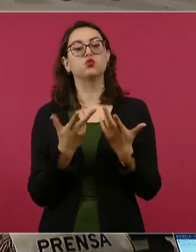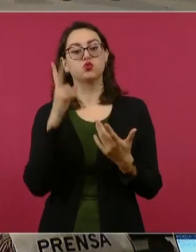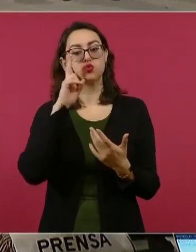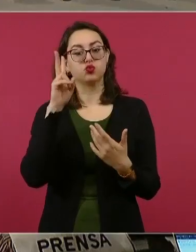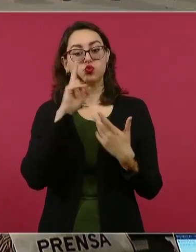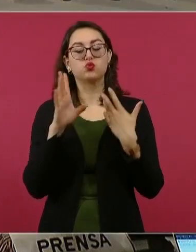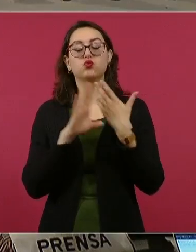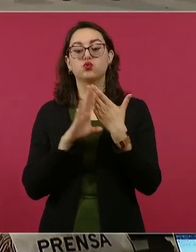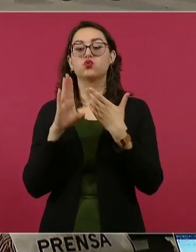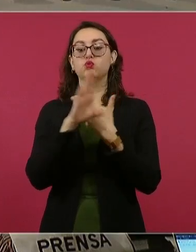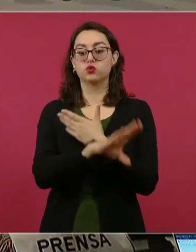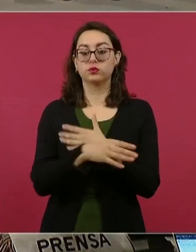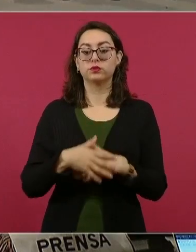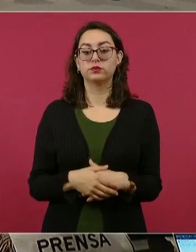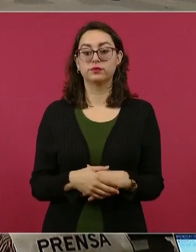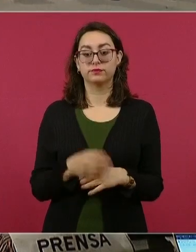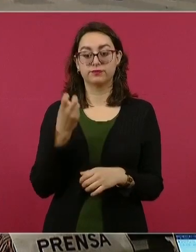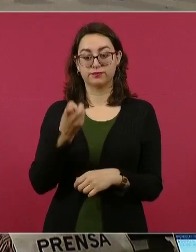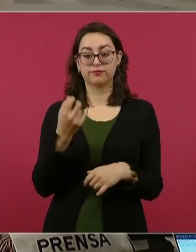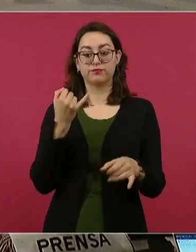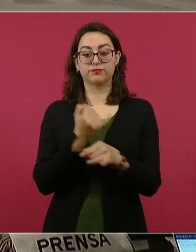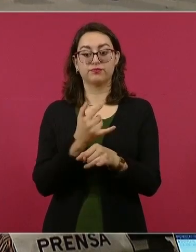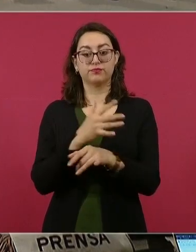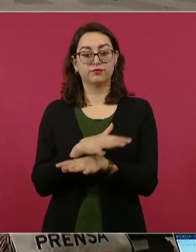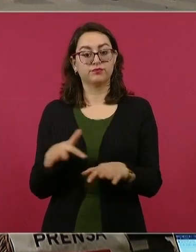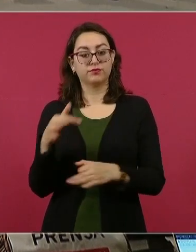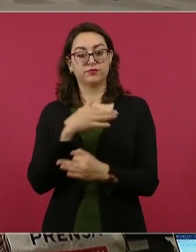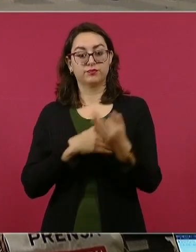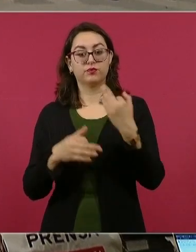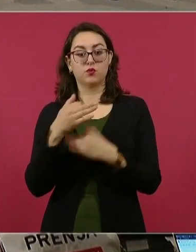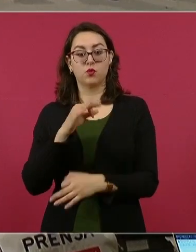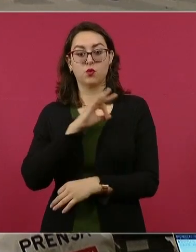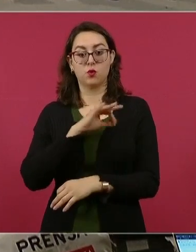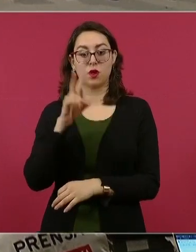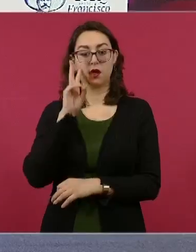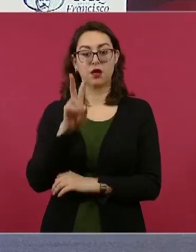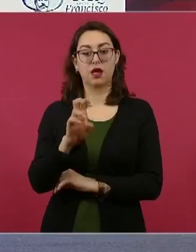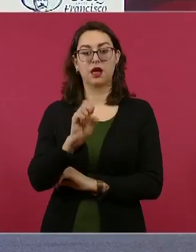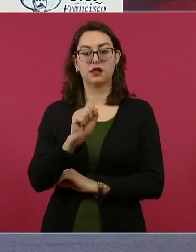Recuerden, tenemos toda la información en el micrositio